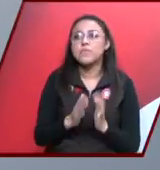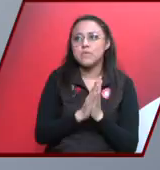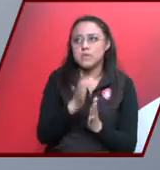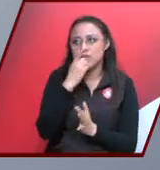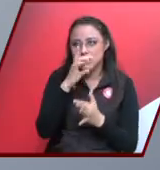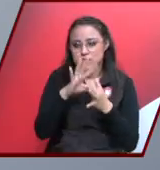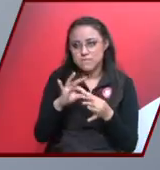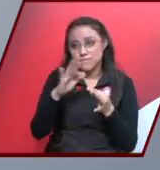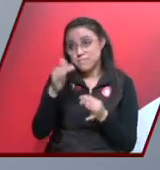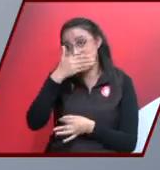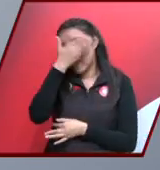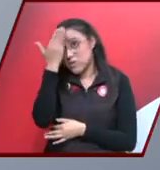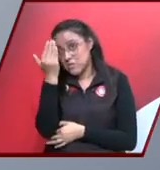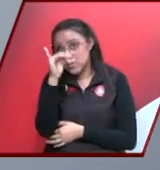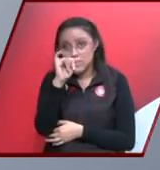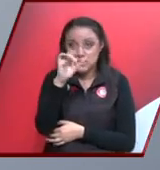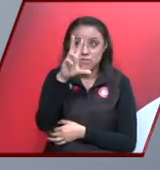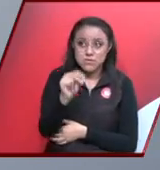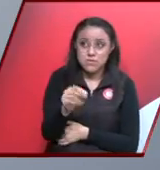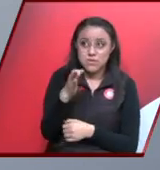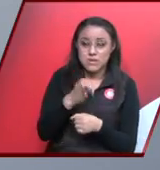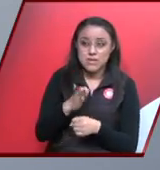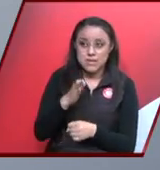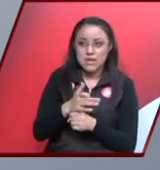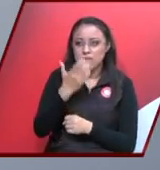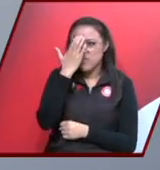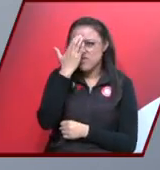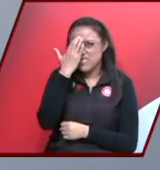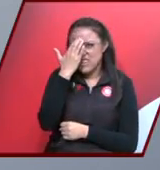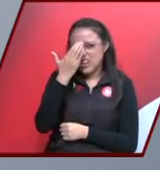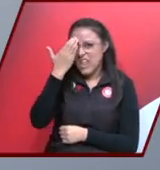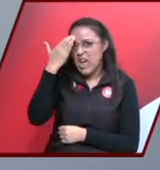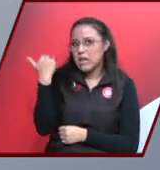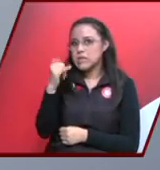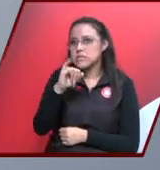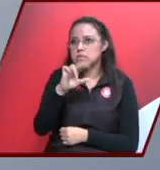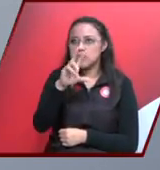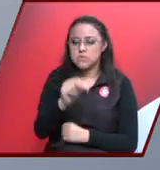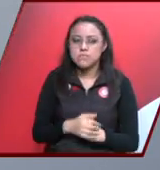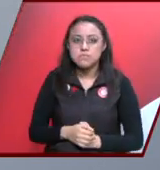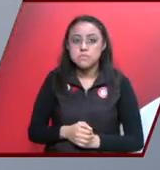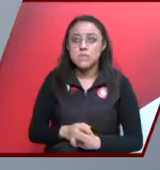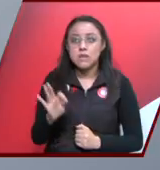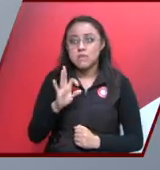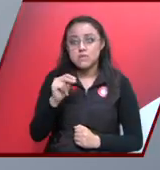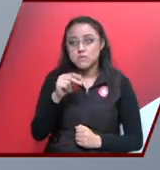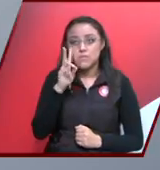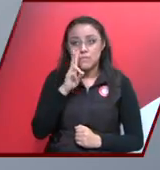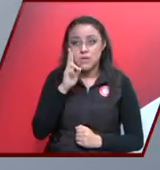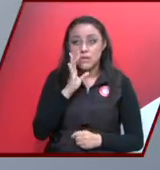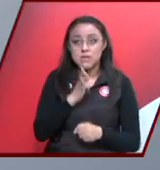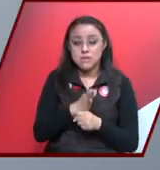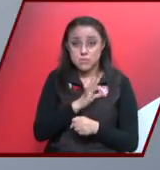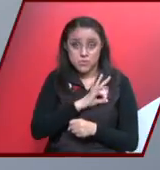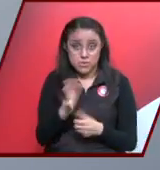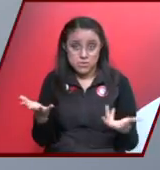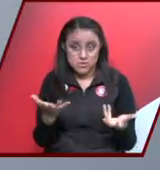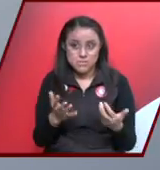diciendo. No sé si esta figura ella la había visto antes o no la habían visto con esta